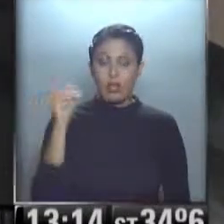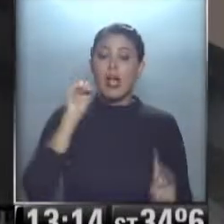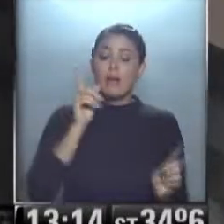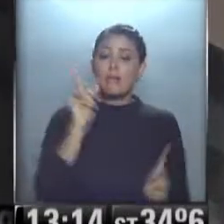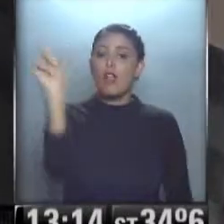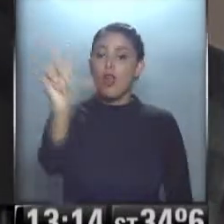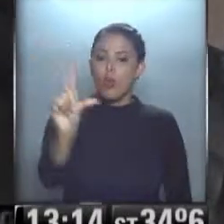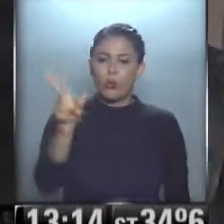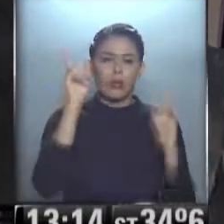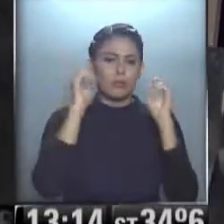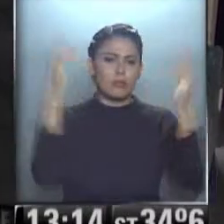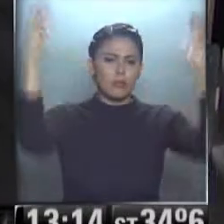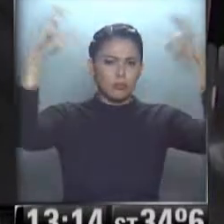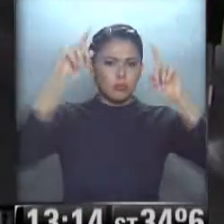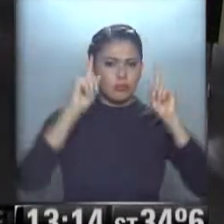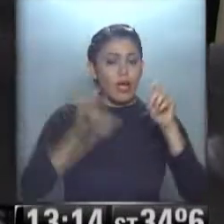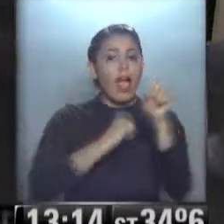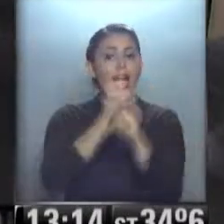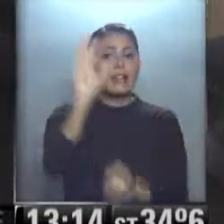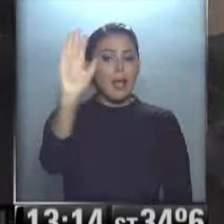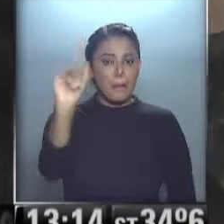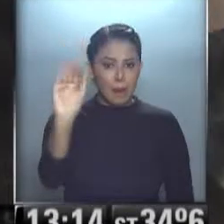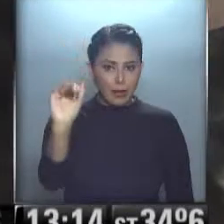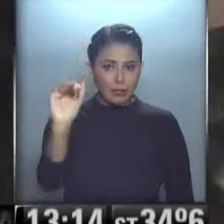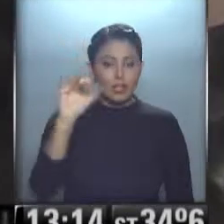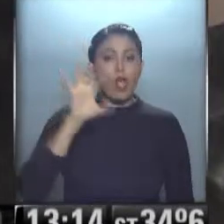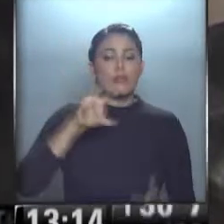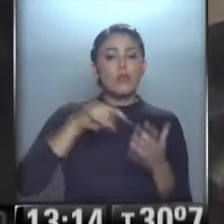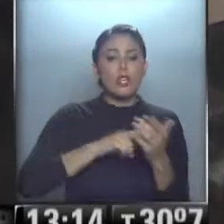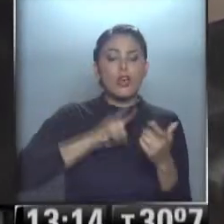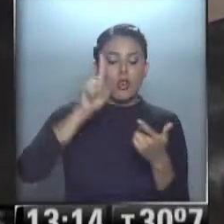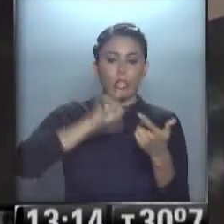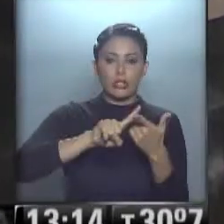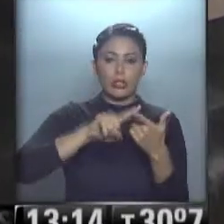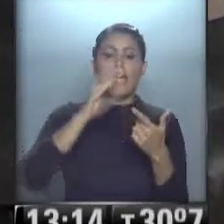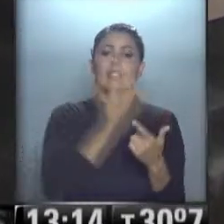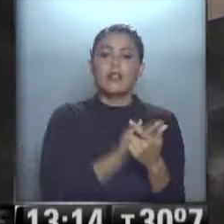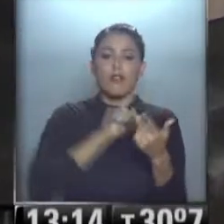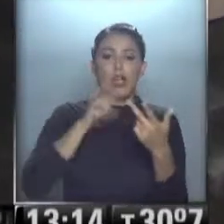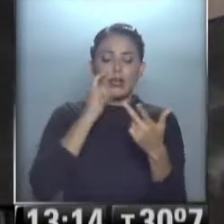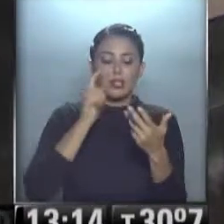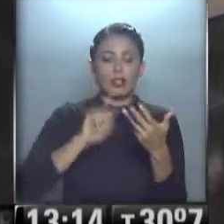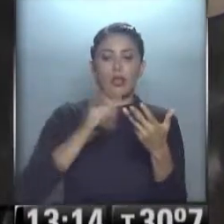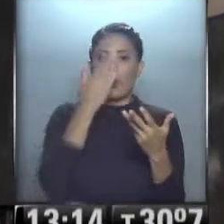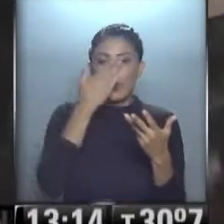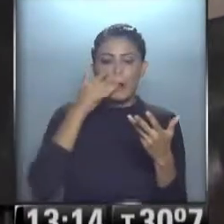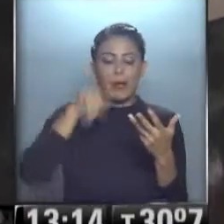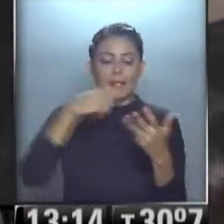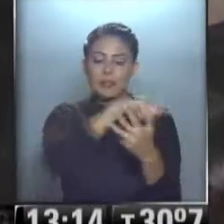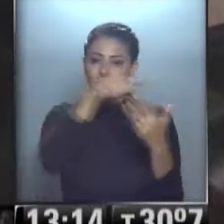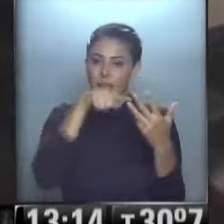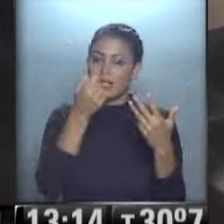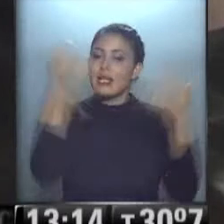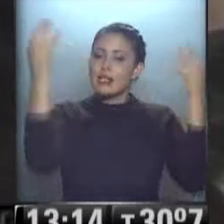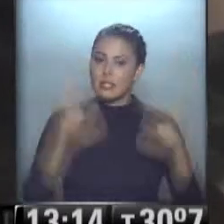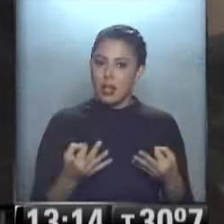lunes va a seguir lloviendo y hasta el martes. Norte de Buenos Aires, Entre Ríos, Santa Fe, este de Córdoba, altísima la